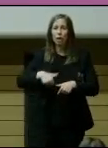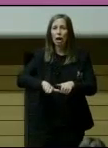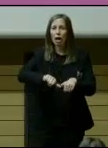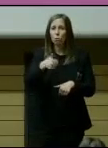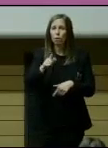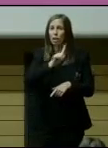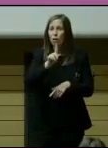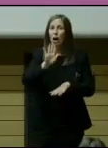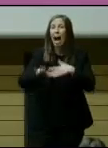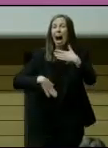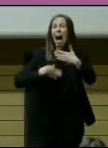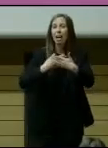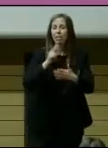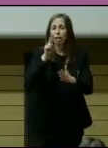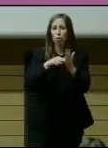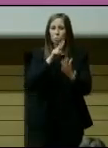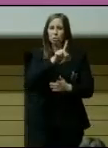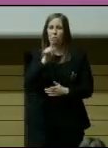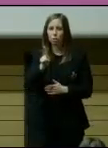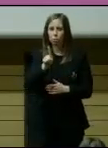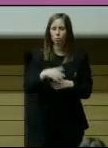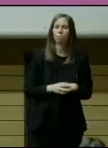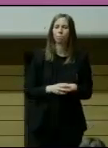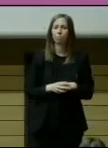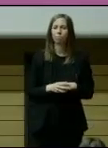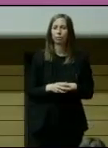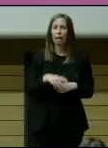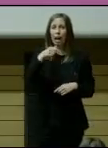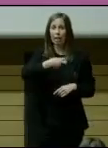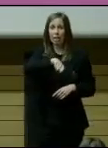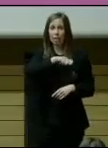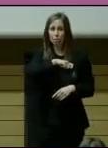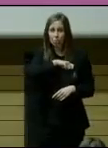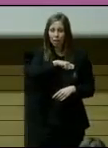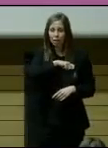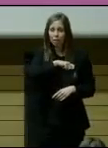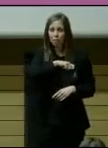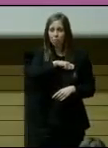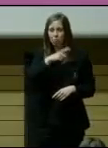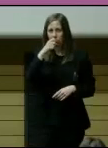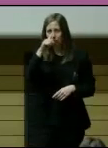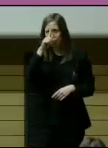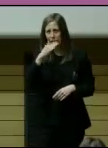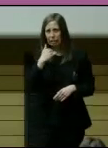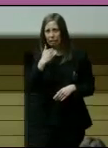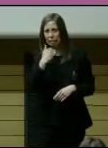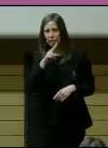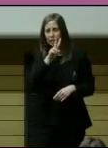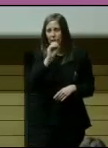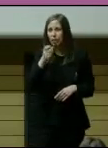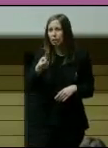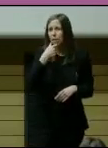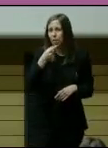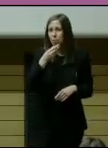hasta 2021, hasta 2021. En España tenemos, ahora digo de memoria, pero casi 30 fármacos